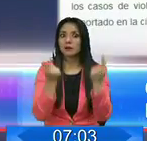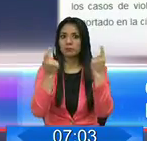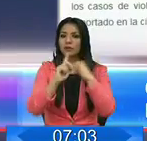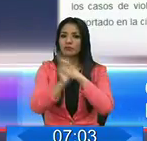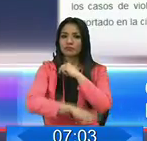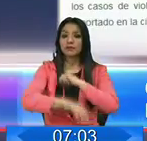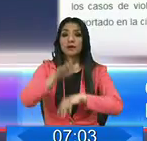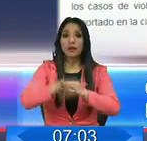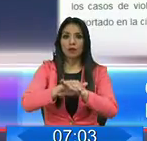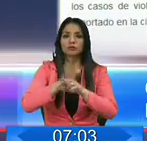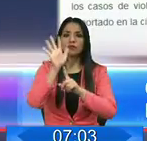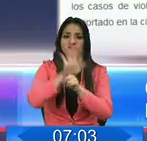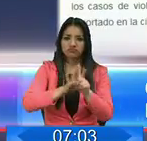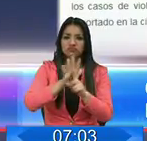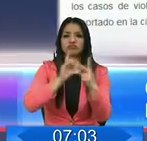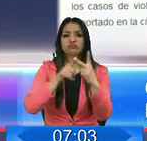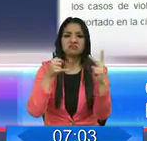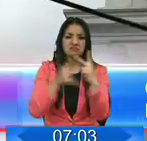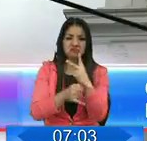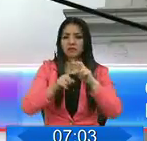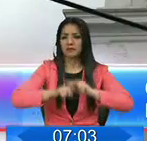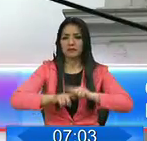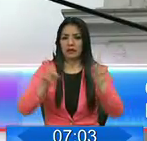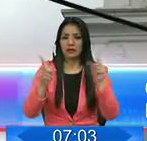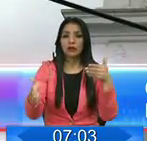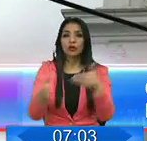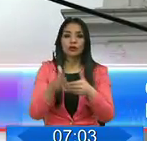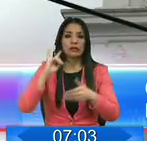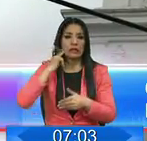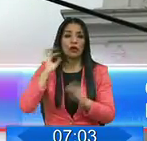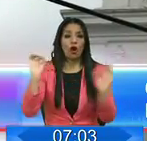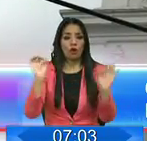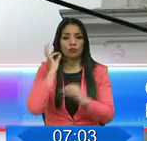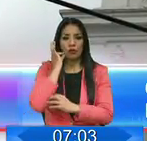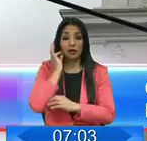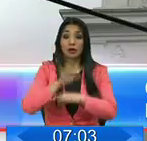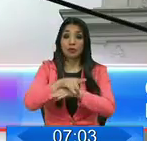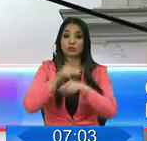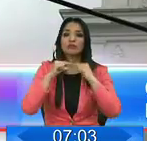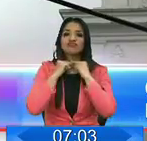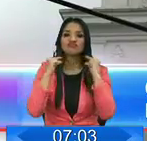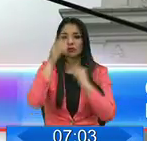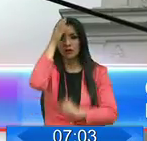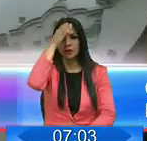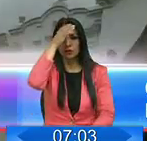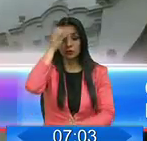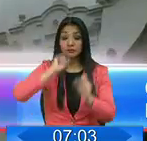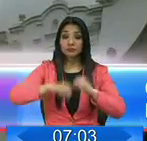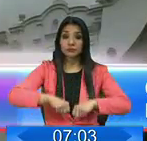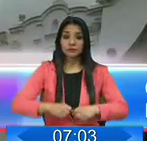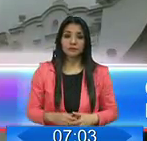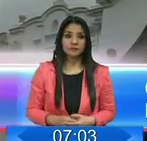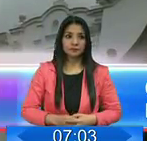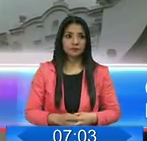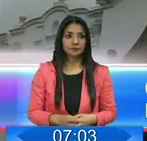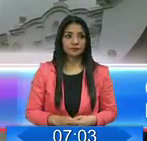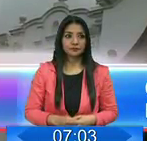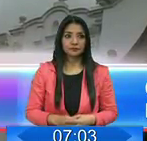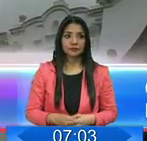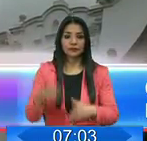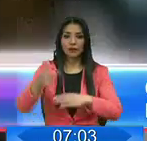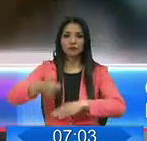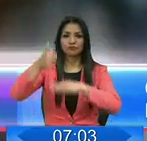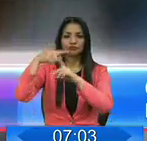casos de violencia contra las mujeres en las que están involucrados sacerdotes católicos. La Orden Franciscana respalda